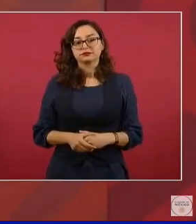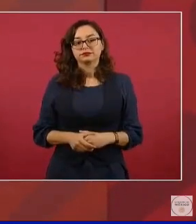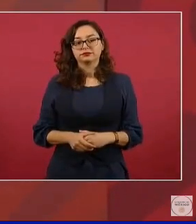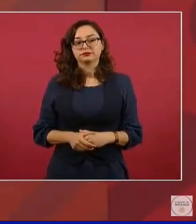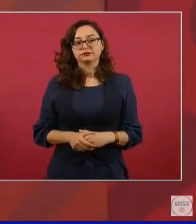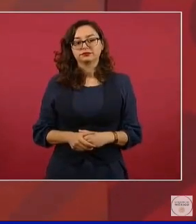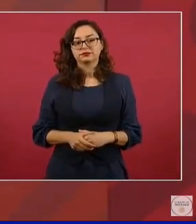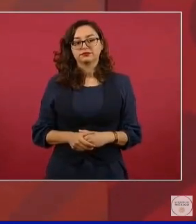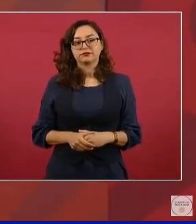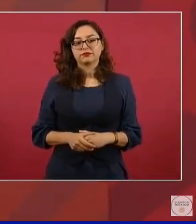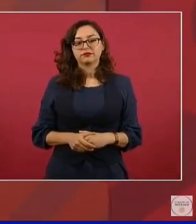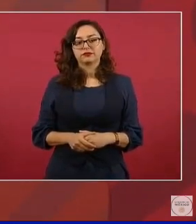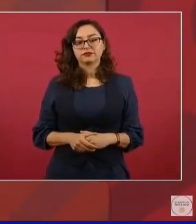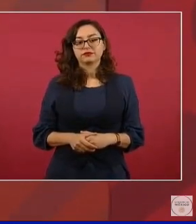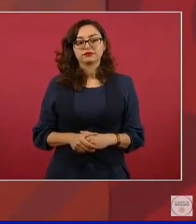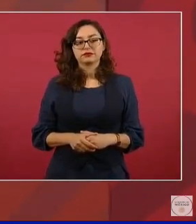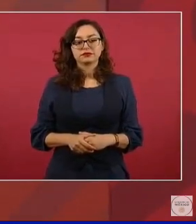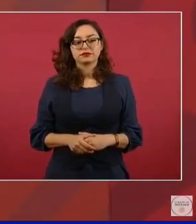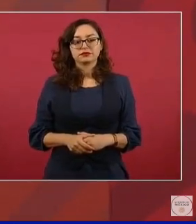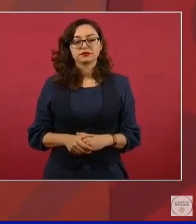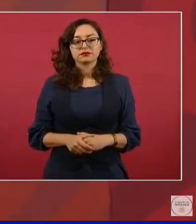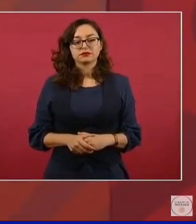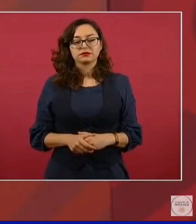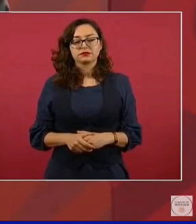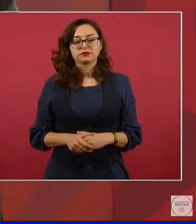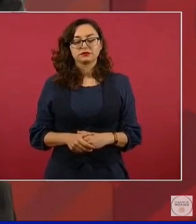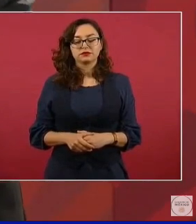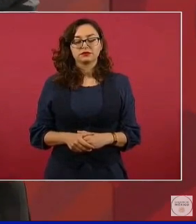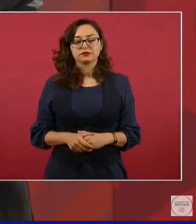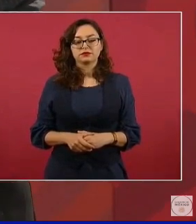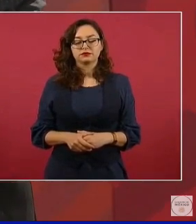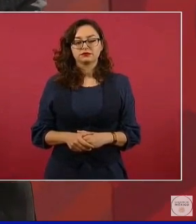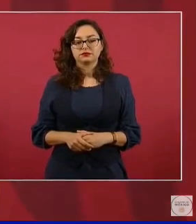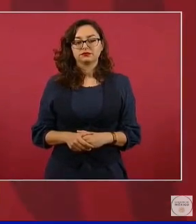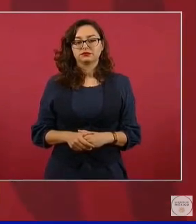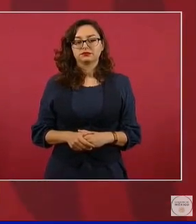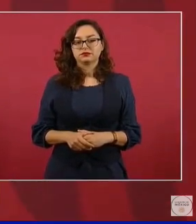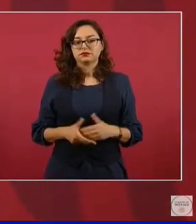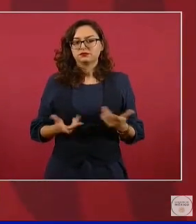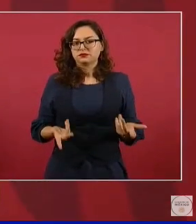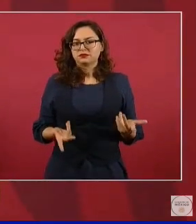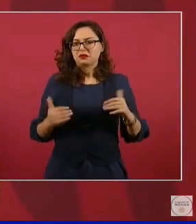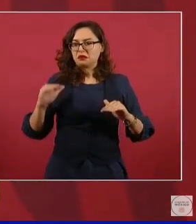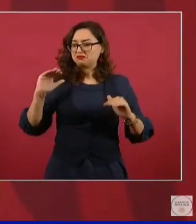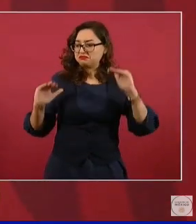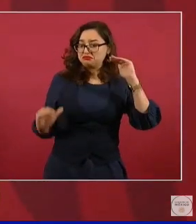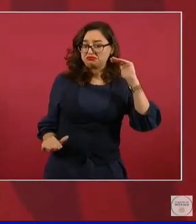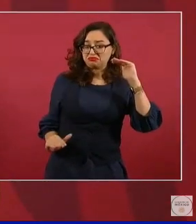no debemos de apostar a un país desigual